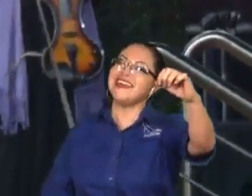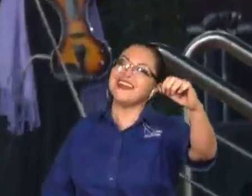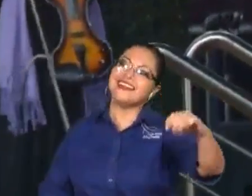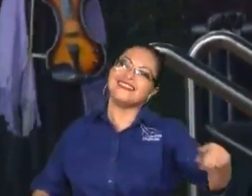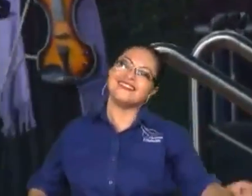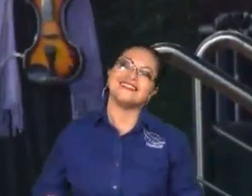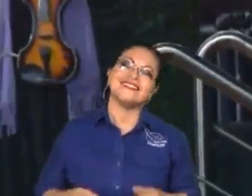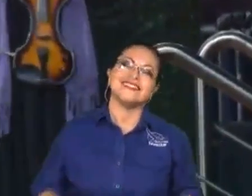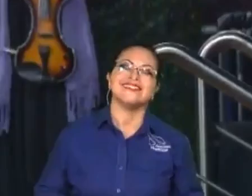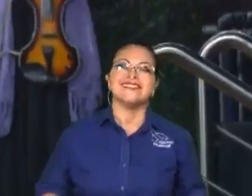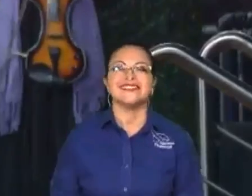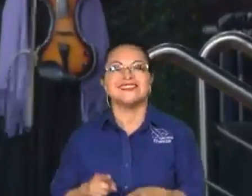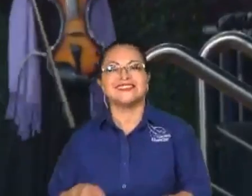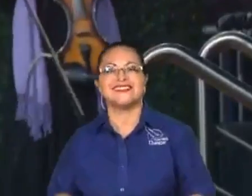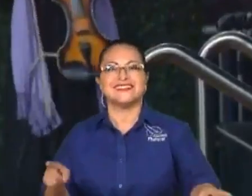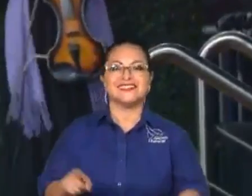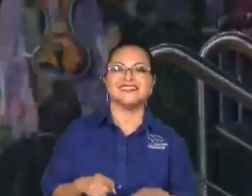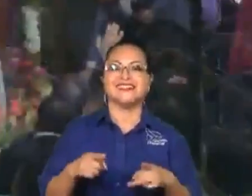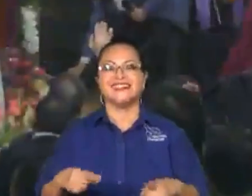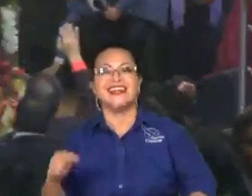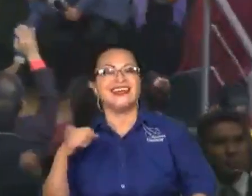Alábale con todo tu corazón.